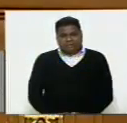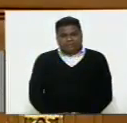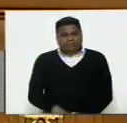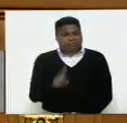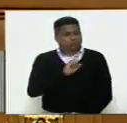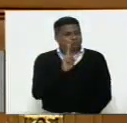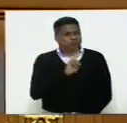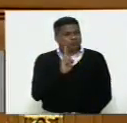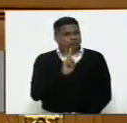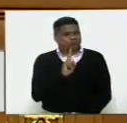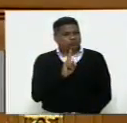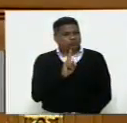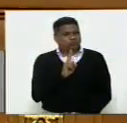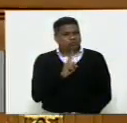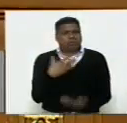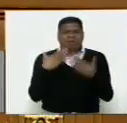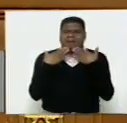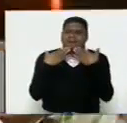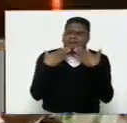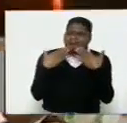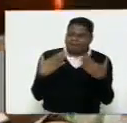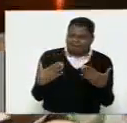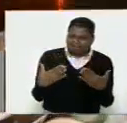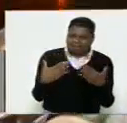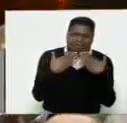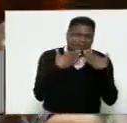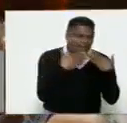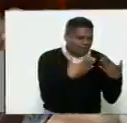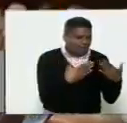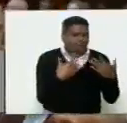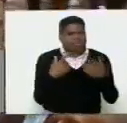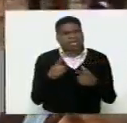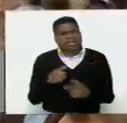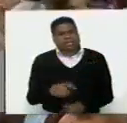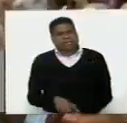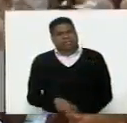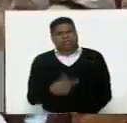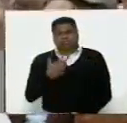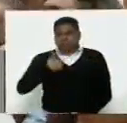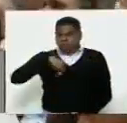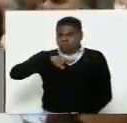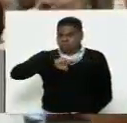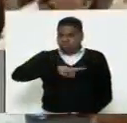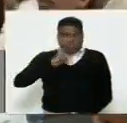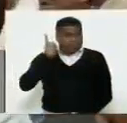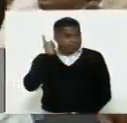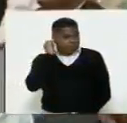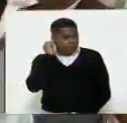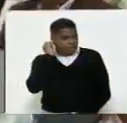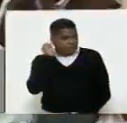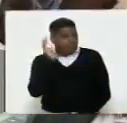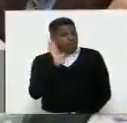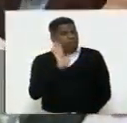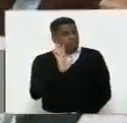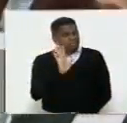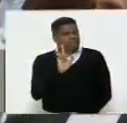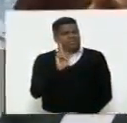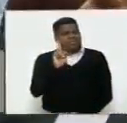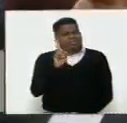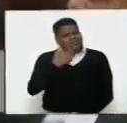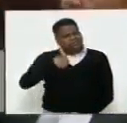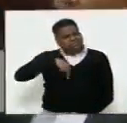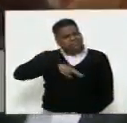ser agradecido. Entonces nosotras y nosotros tenemos